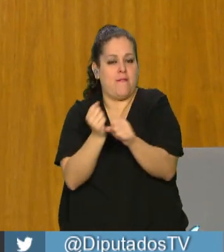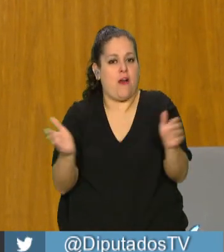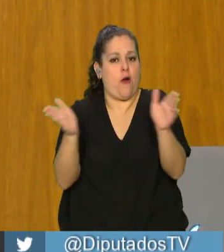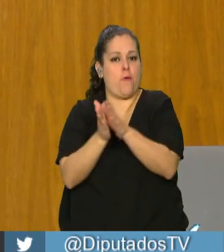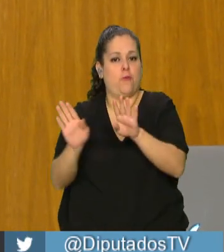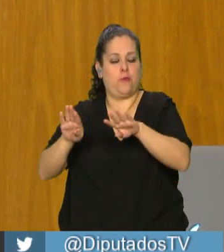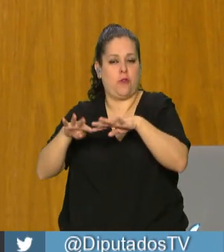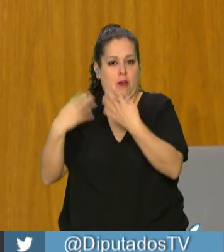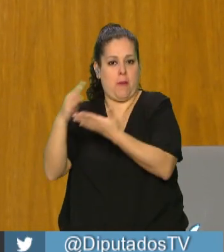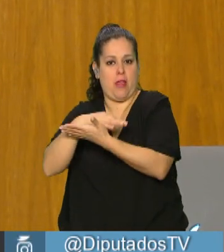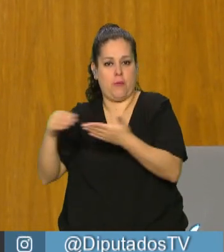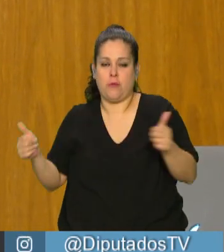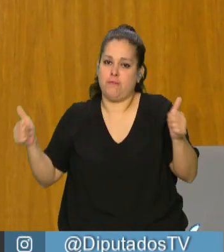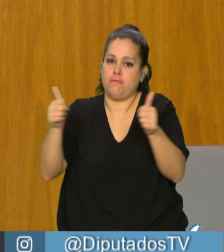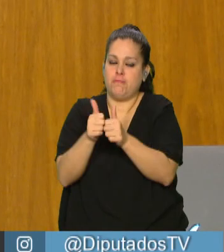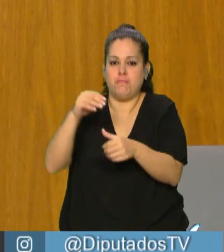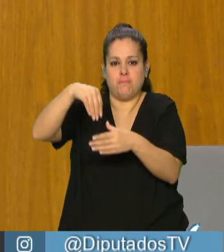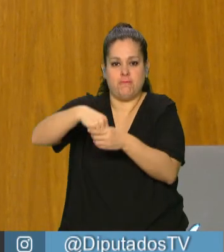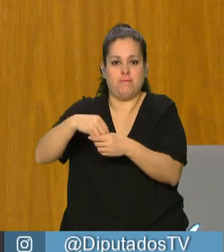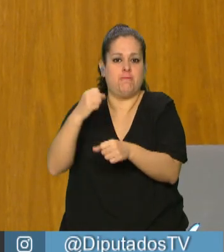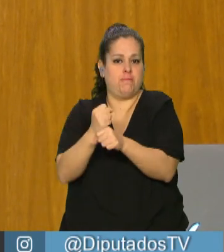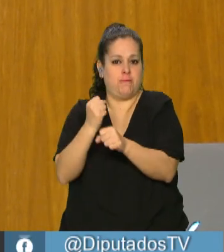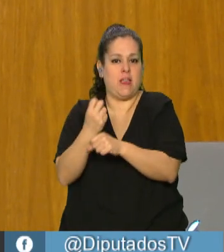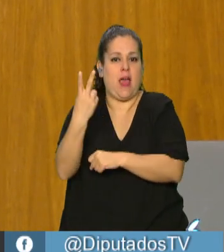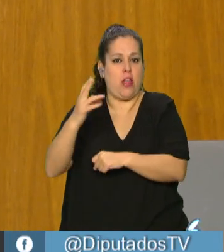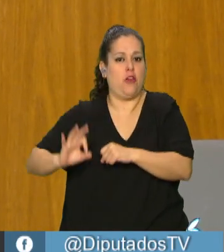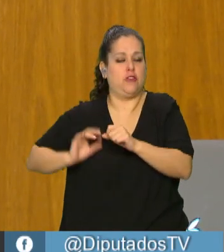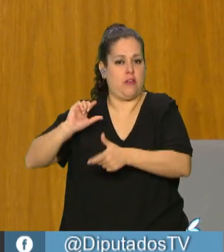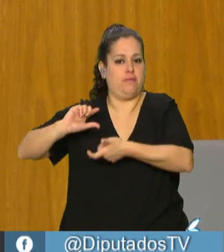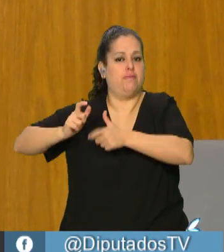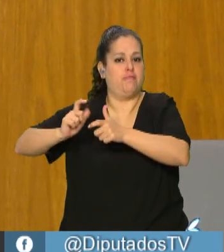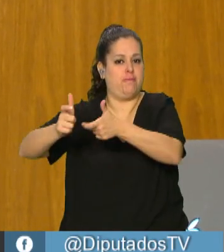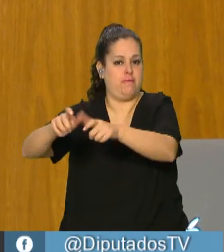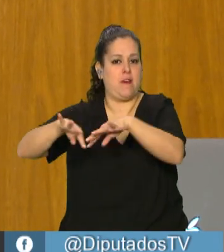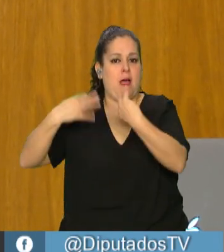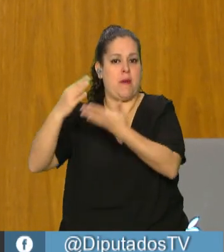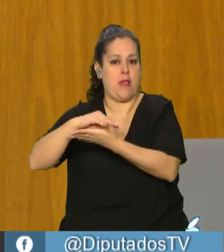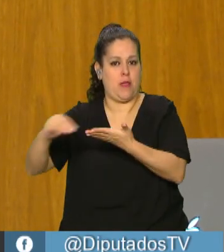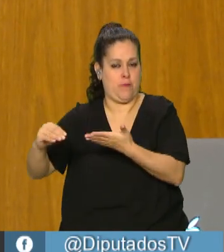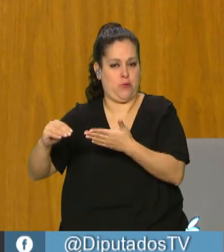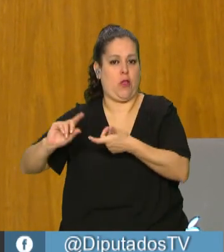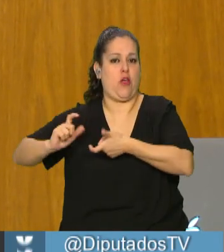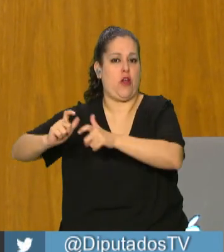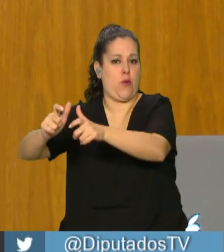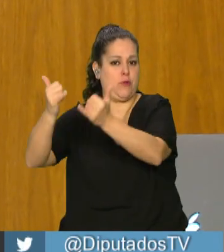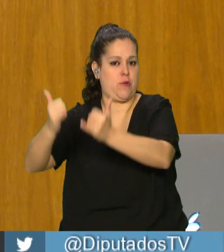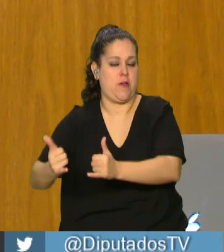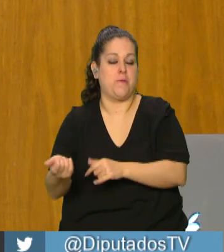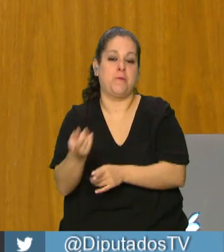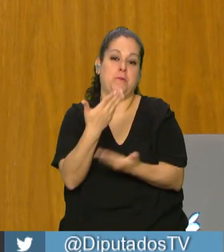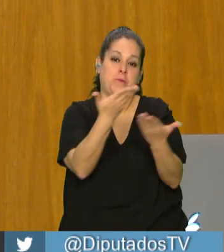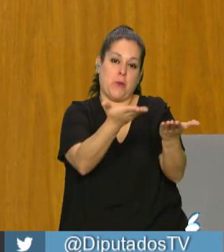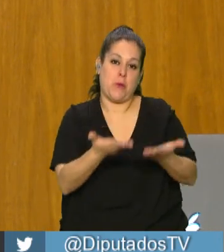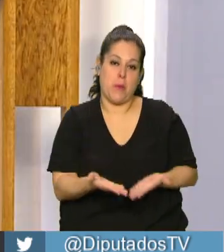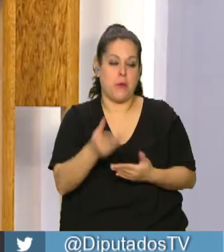para la cual fueron electos cada 2 años que hay elecciones y se renueva la mitad de la Cámara de Diputados. Bienvenido, Eugenio Inchausti,